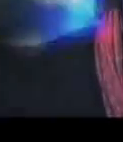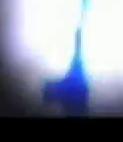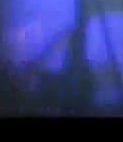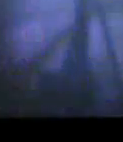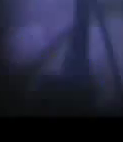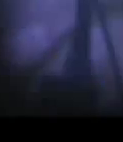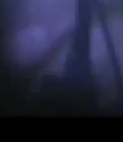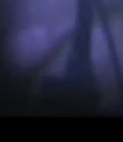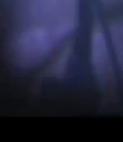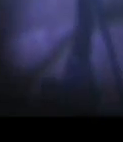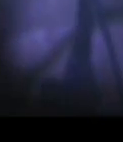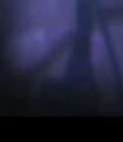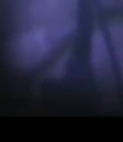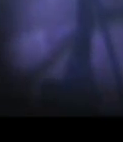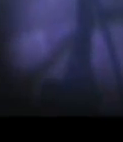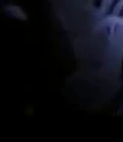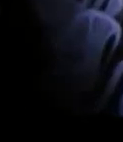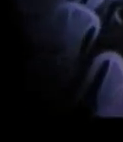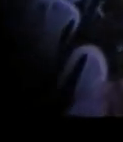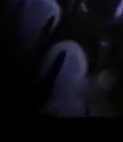Sobre esta tierra.